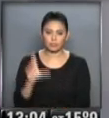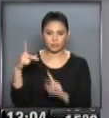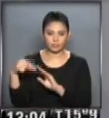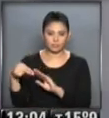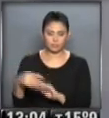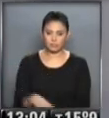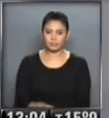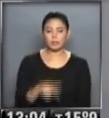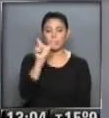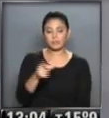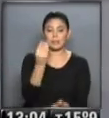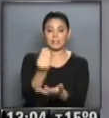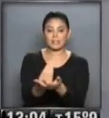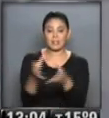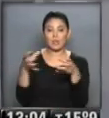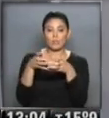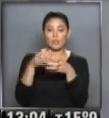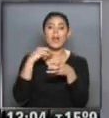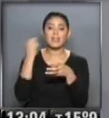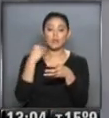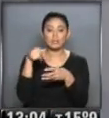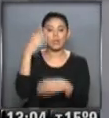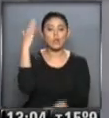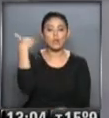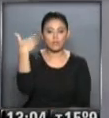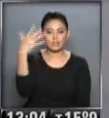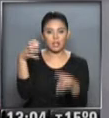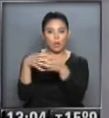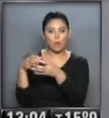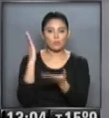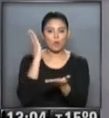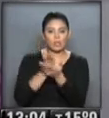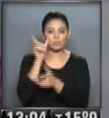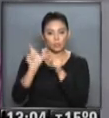La palabra de una de las representantes de Hijos, allí la conferencia de prensa de organismos de derechos